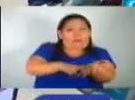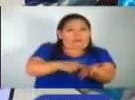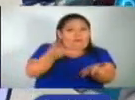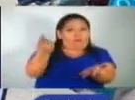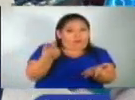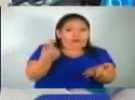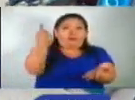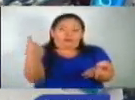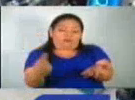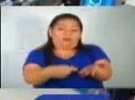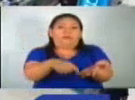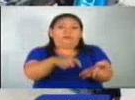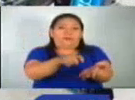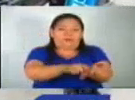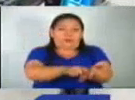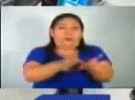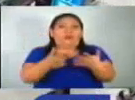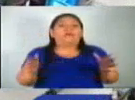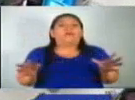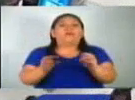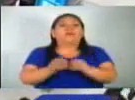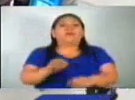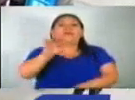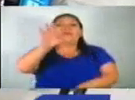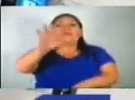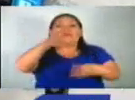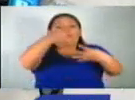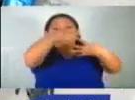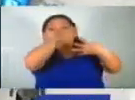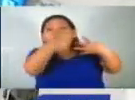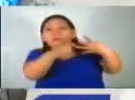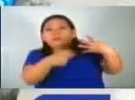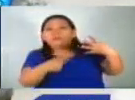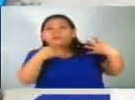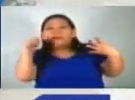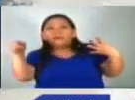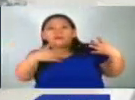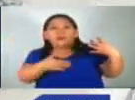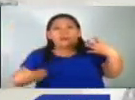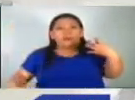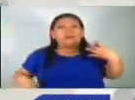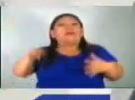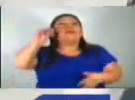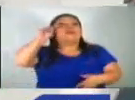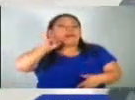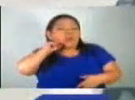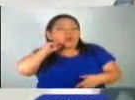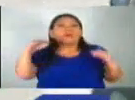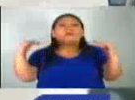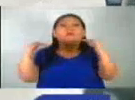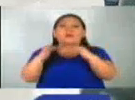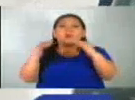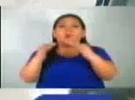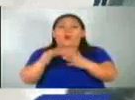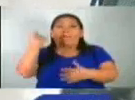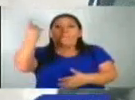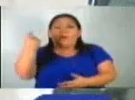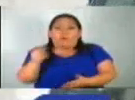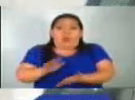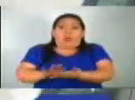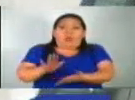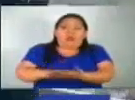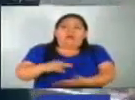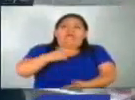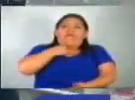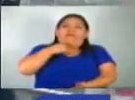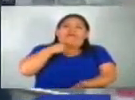de los consumidores. Fueron un total de 5 observaciones hechas por la presidencia. Otra de ellas es que en caso de sobreendeudamiento del consumidor,